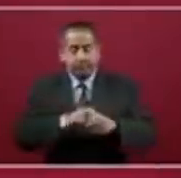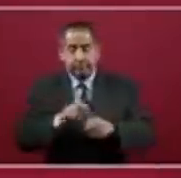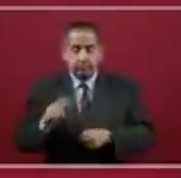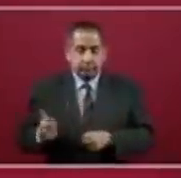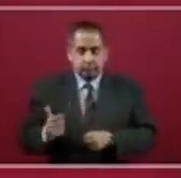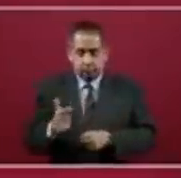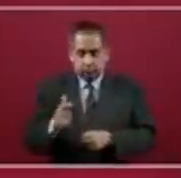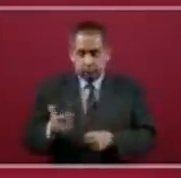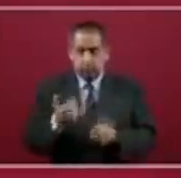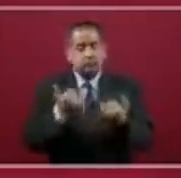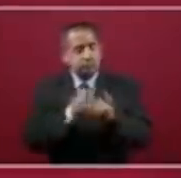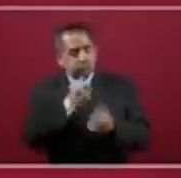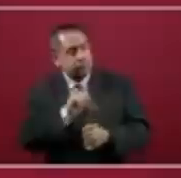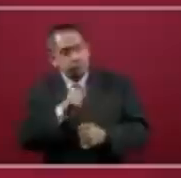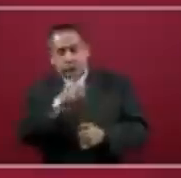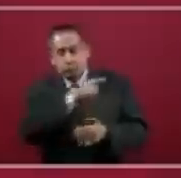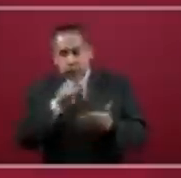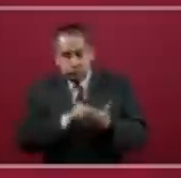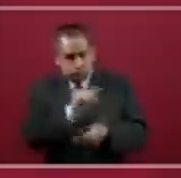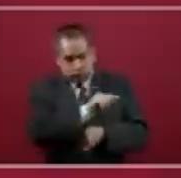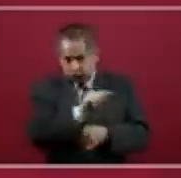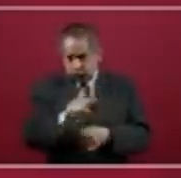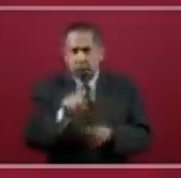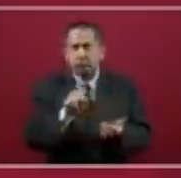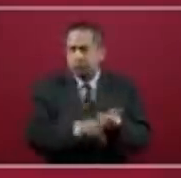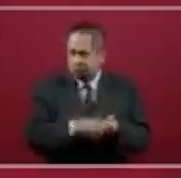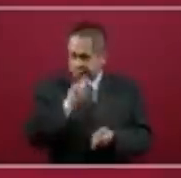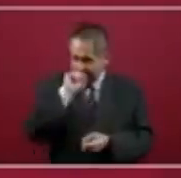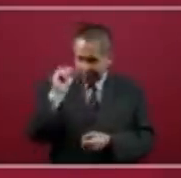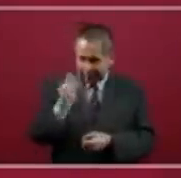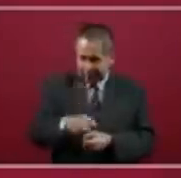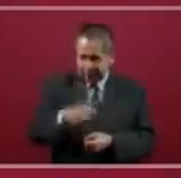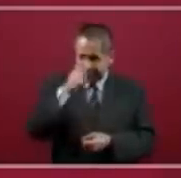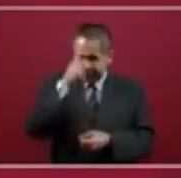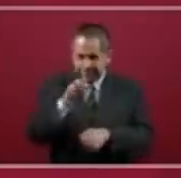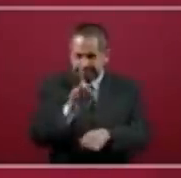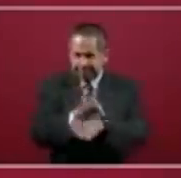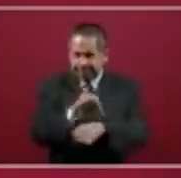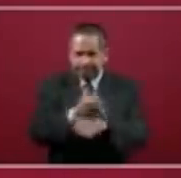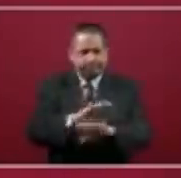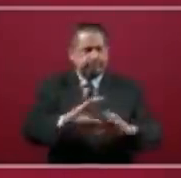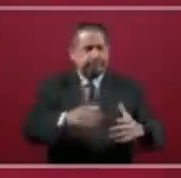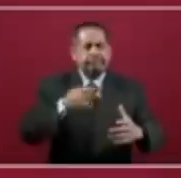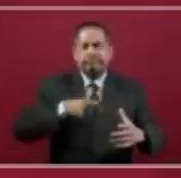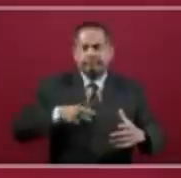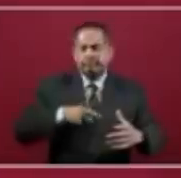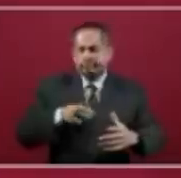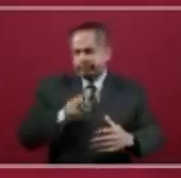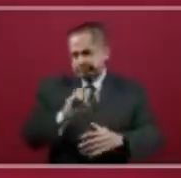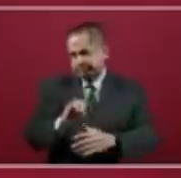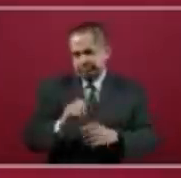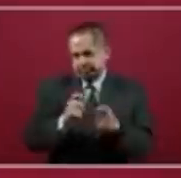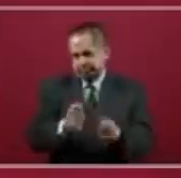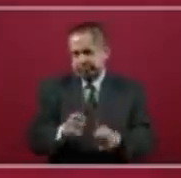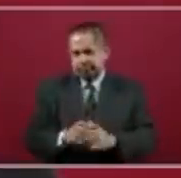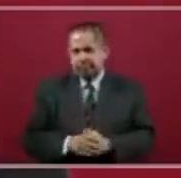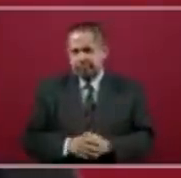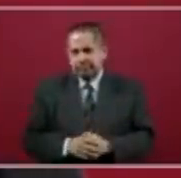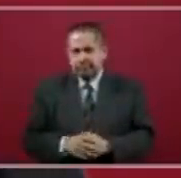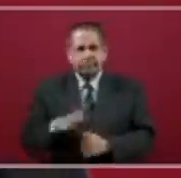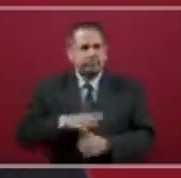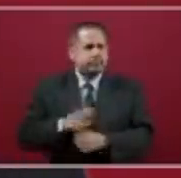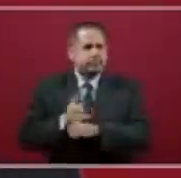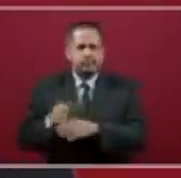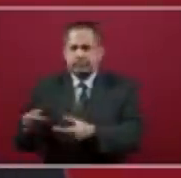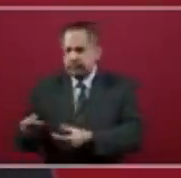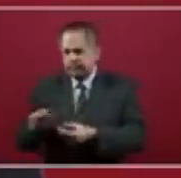y en otras partes para darle protección a la gente. Sí hay